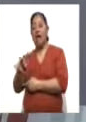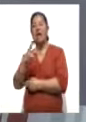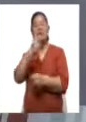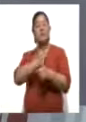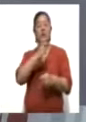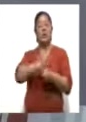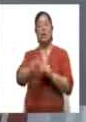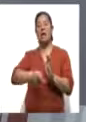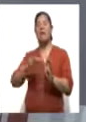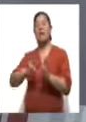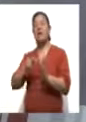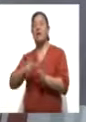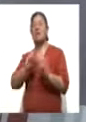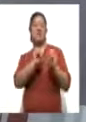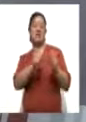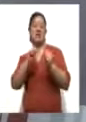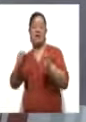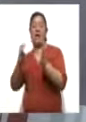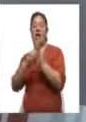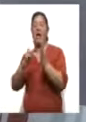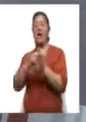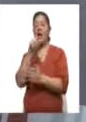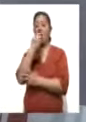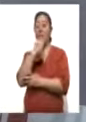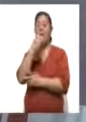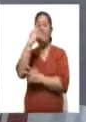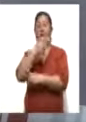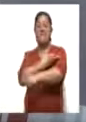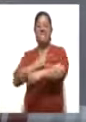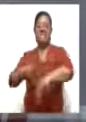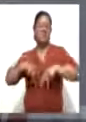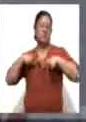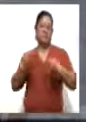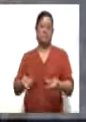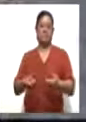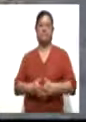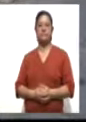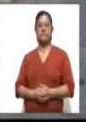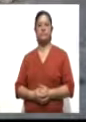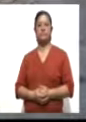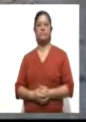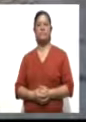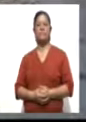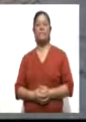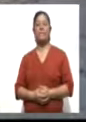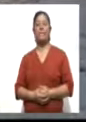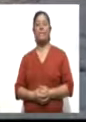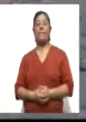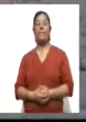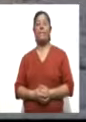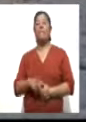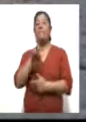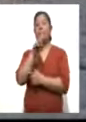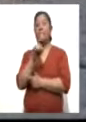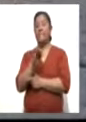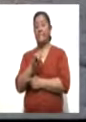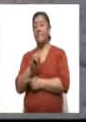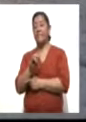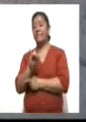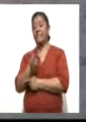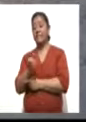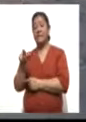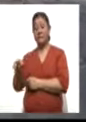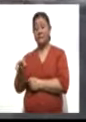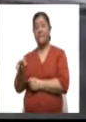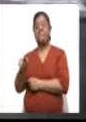despensas, esto para familias que viven en condiciones de vulnerabilidad. El Sistema Estatal para el Desarrollo Integral de la